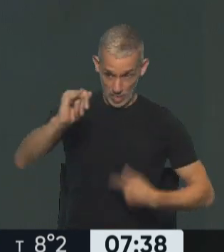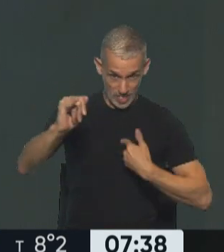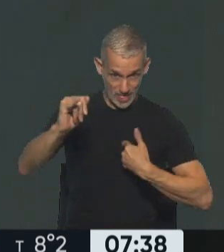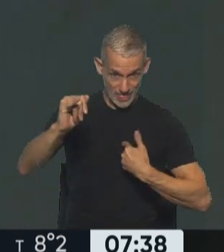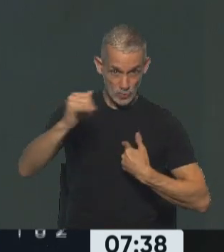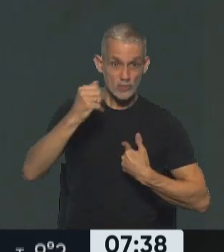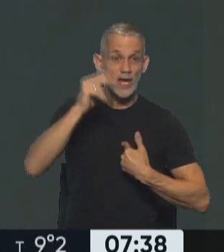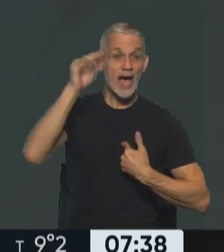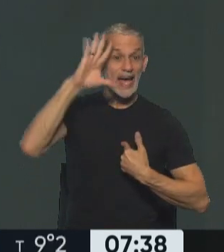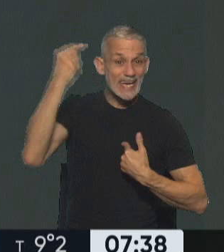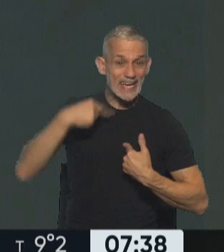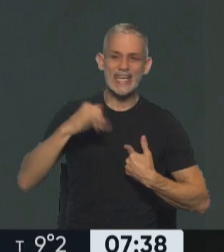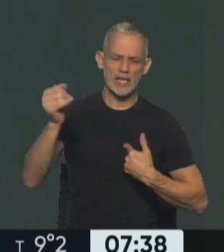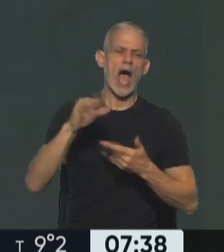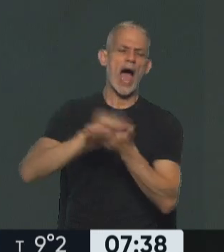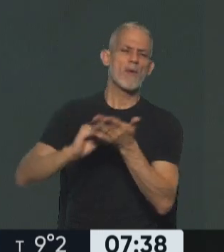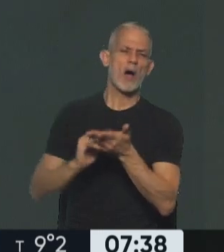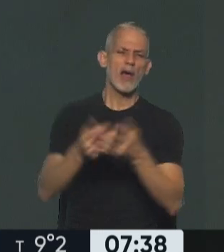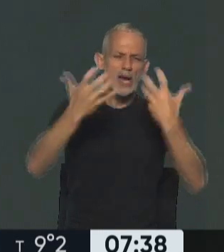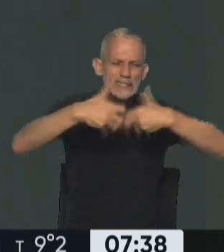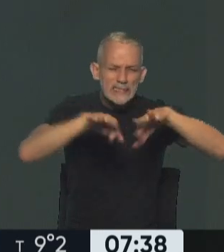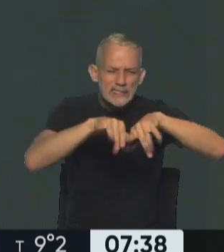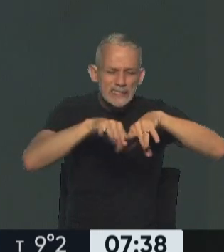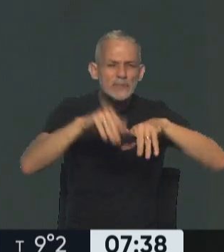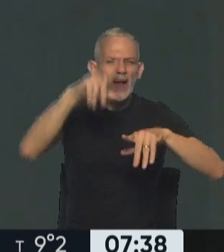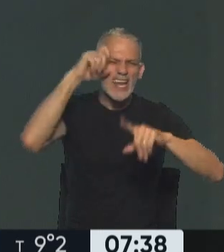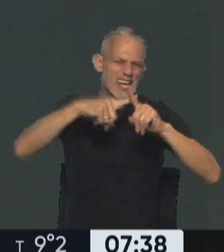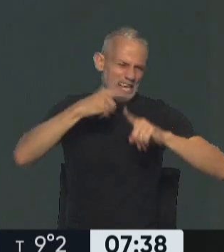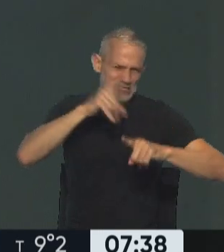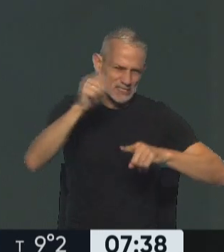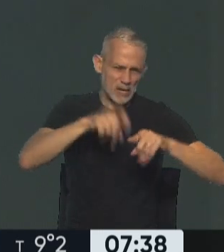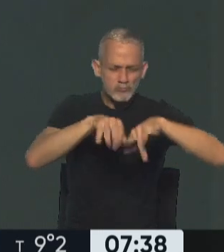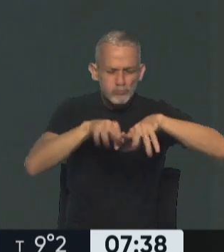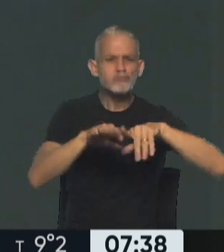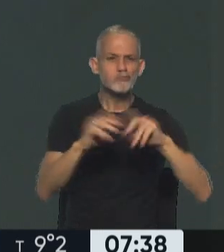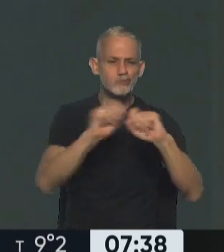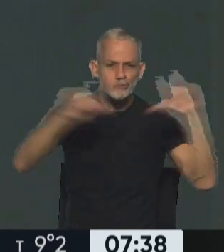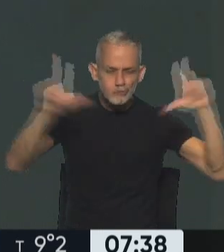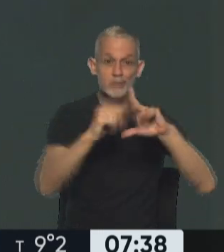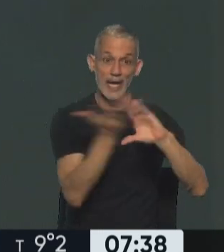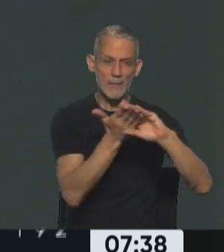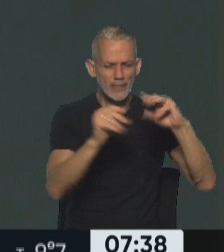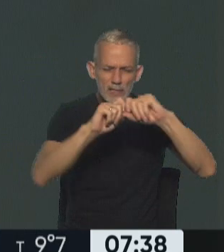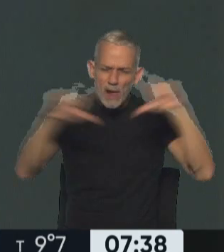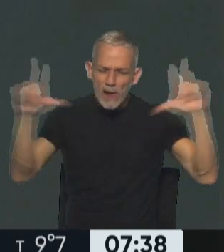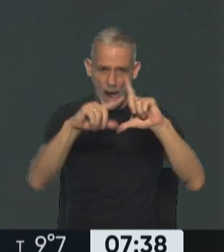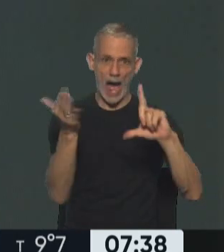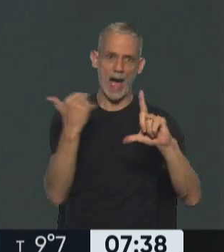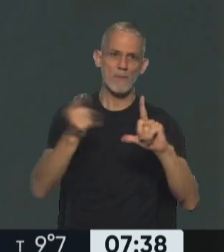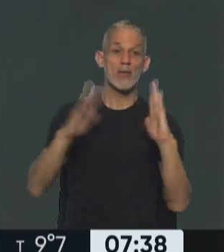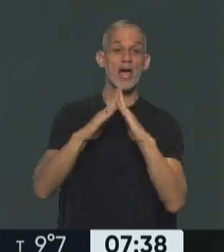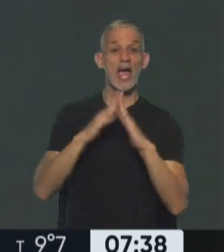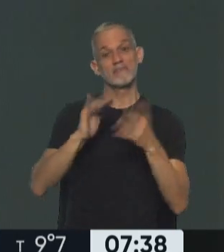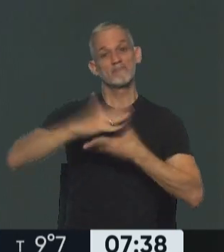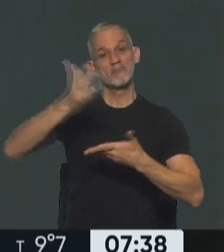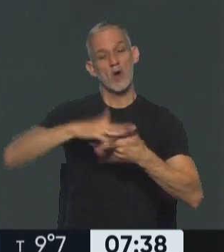abogados van a tener acceso a un sistema informático que se llama Lex 100, que es básicamente el expediente electrónico. Es decir, desde su casa en una